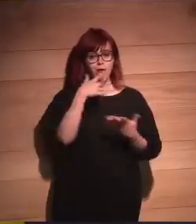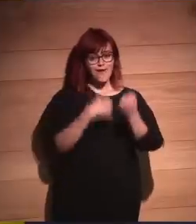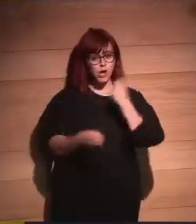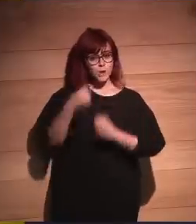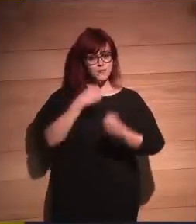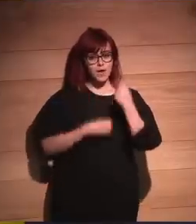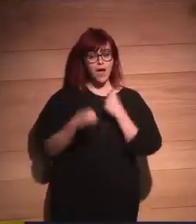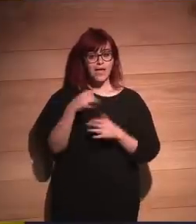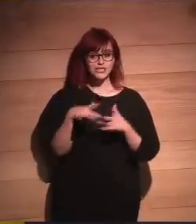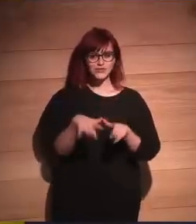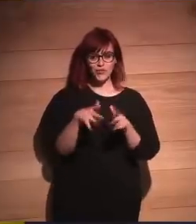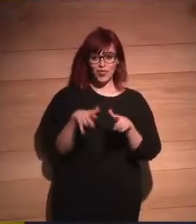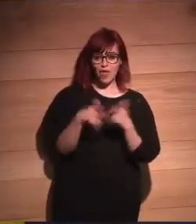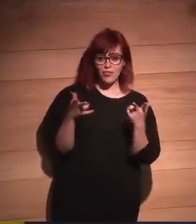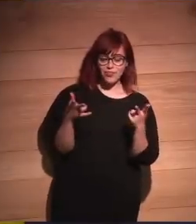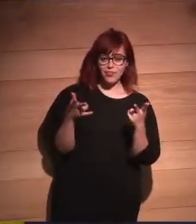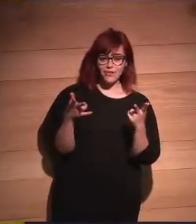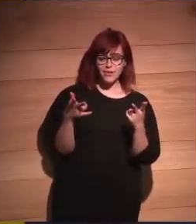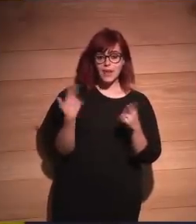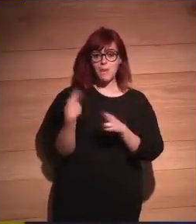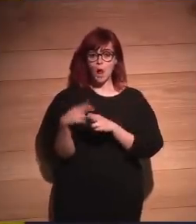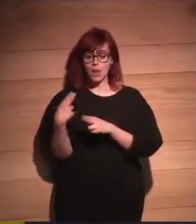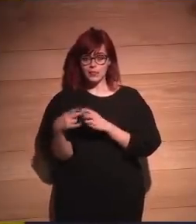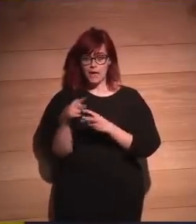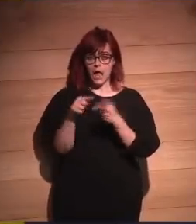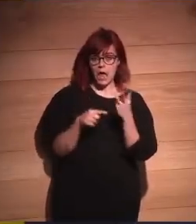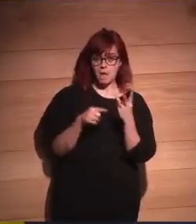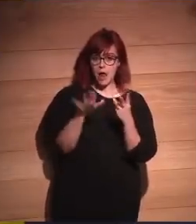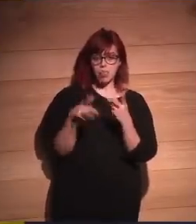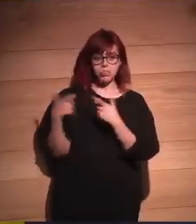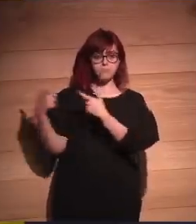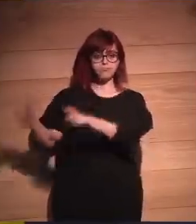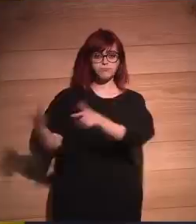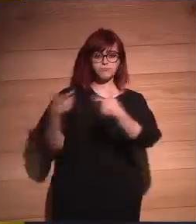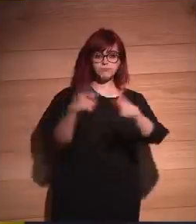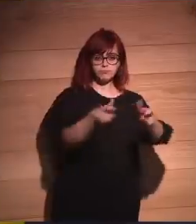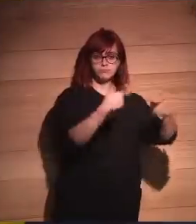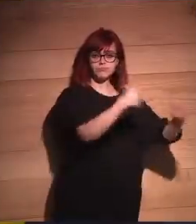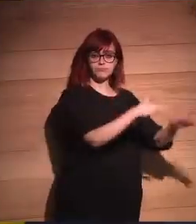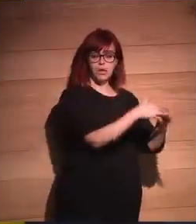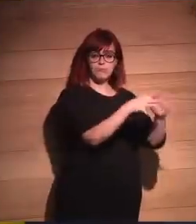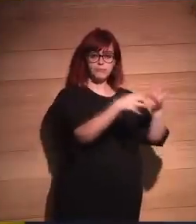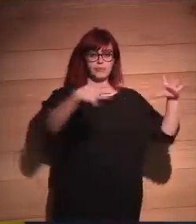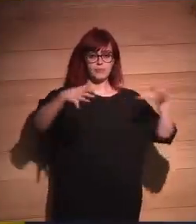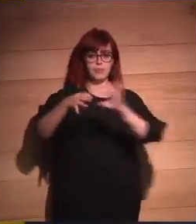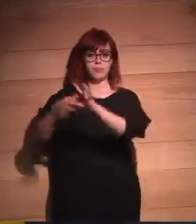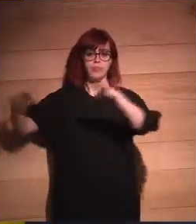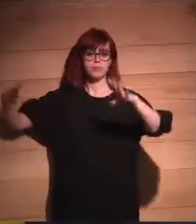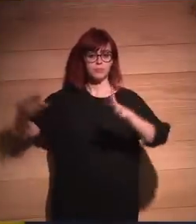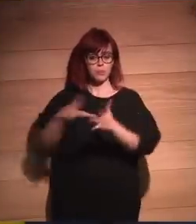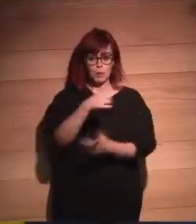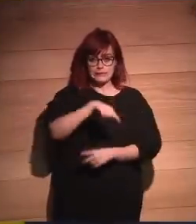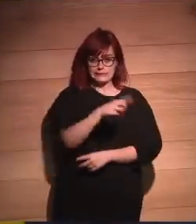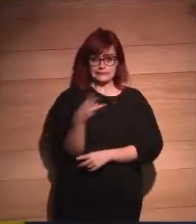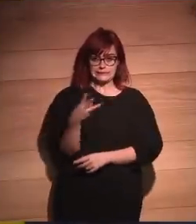economía, la sociedad y la política, cada una va por su parte. Están desasociadas, están desconectadas